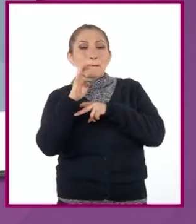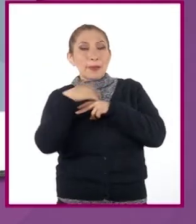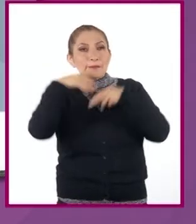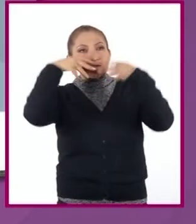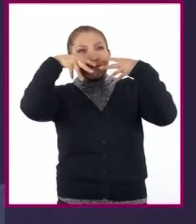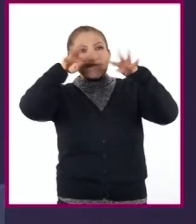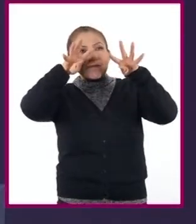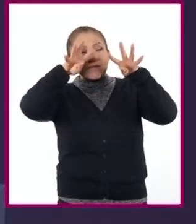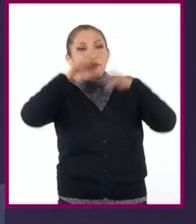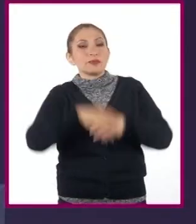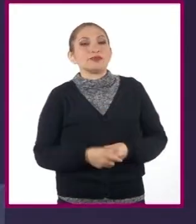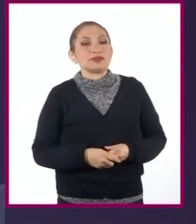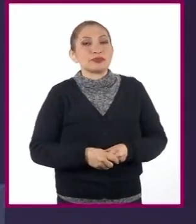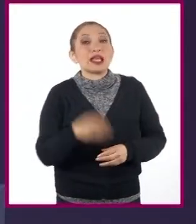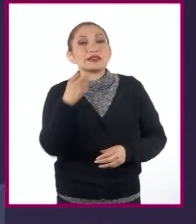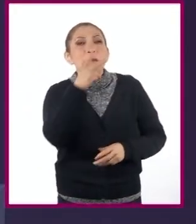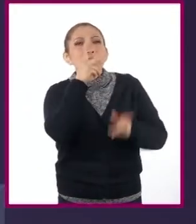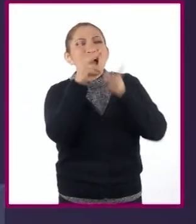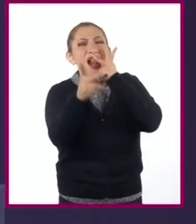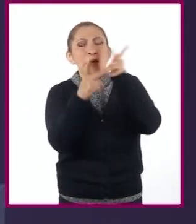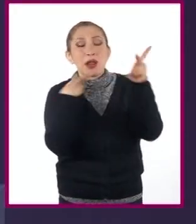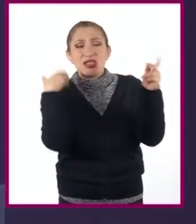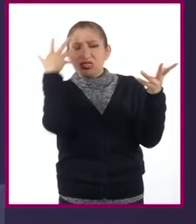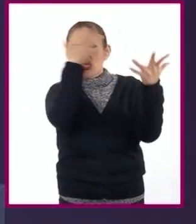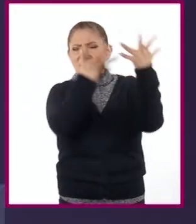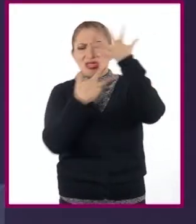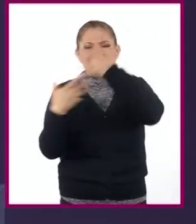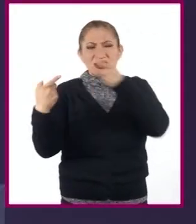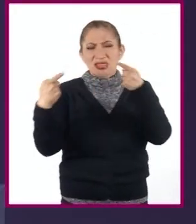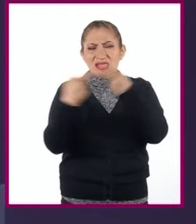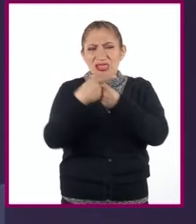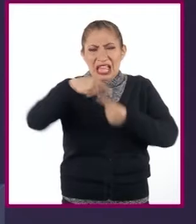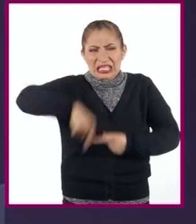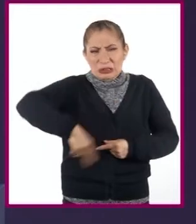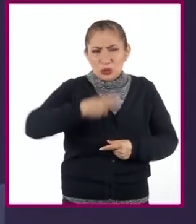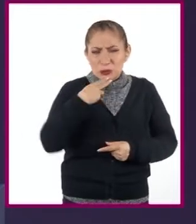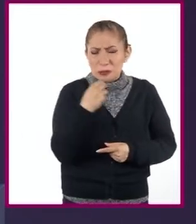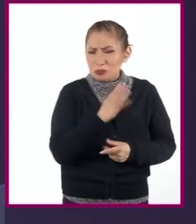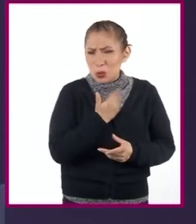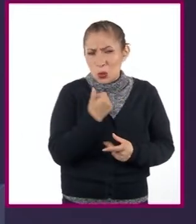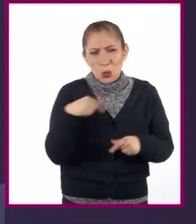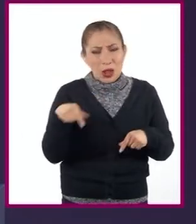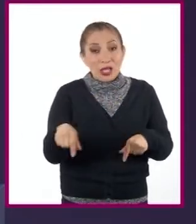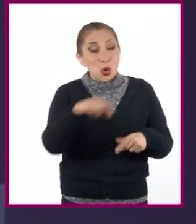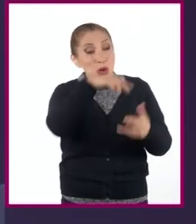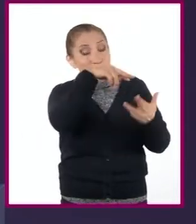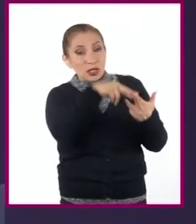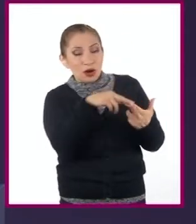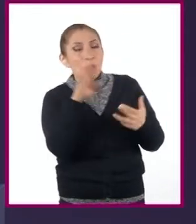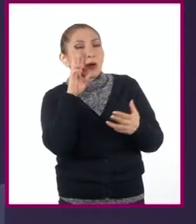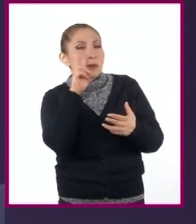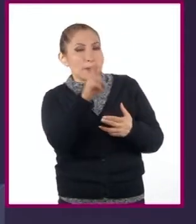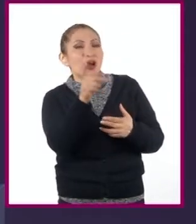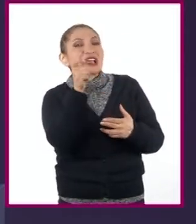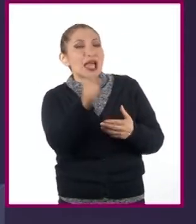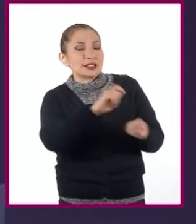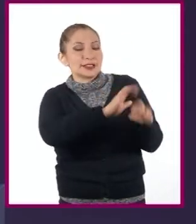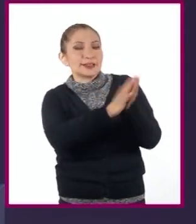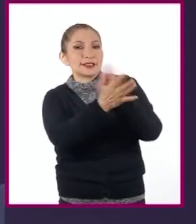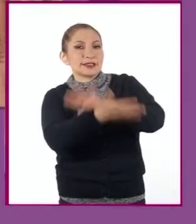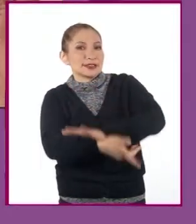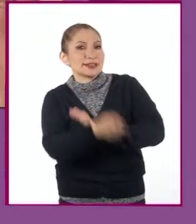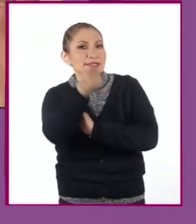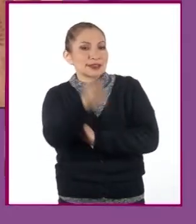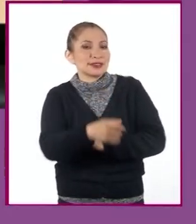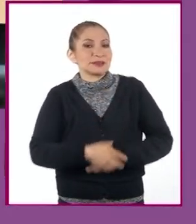pestañeo. Estas palabras pueden no ser tan comunes en algunas otras regiones. ¿Qué les parece si vemos su significado?